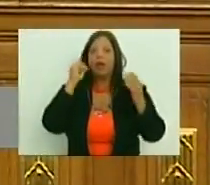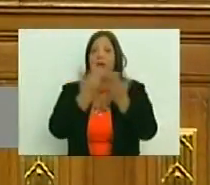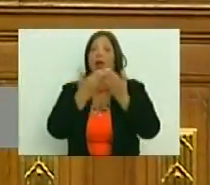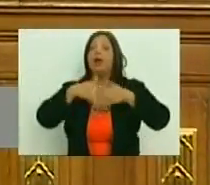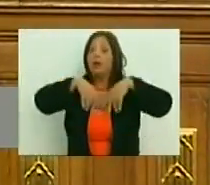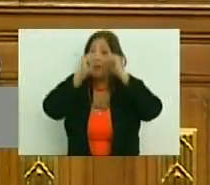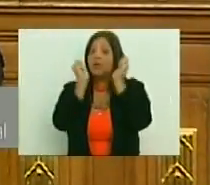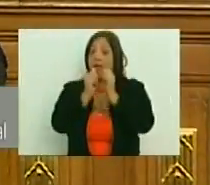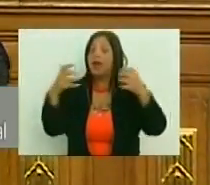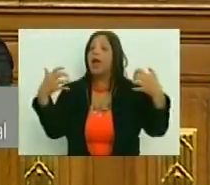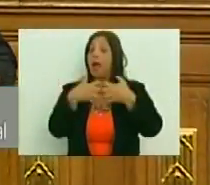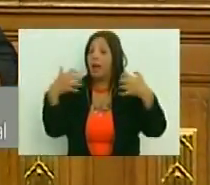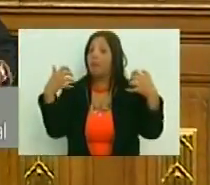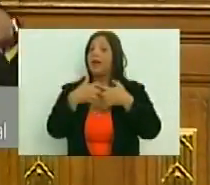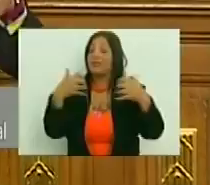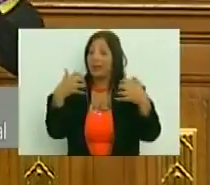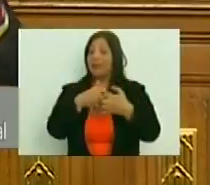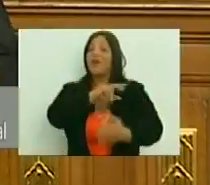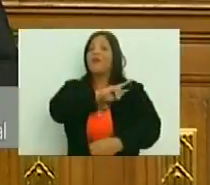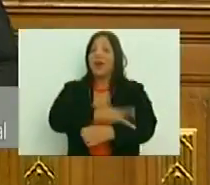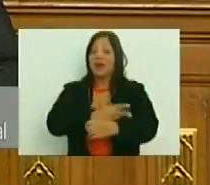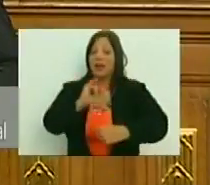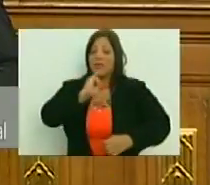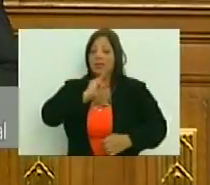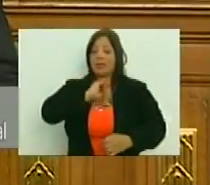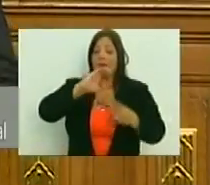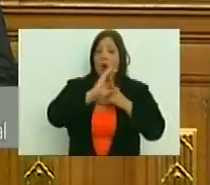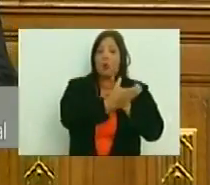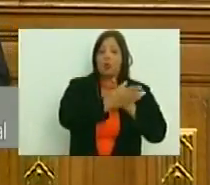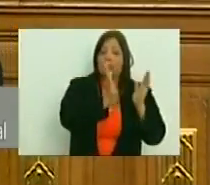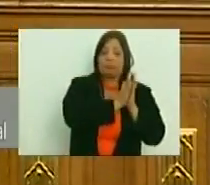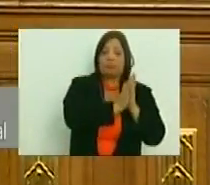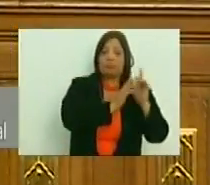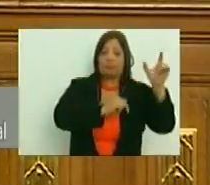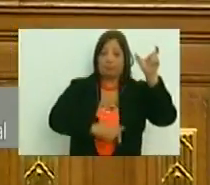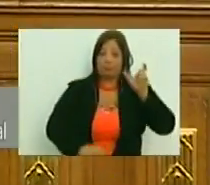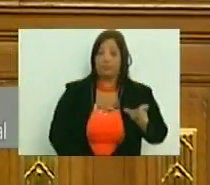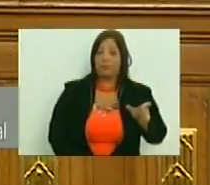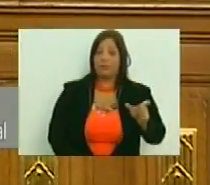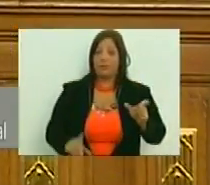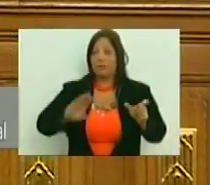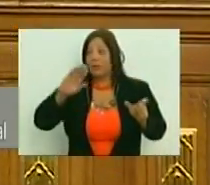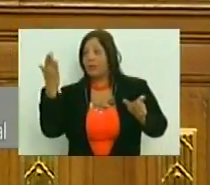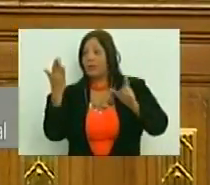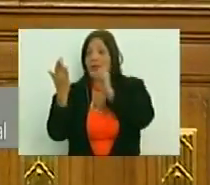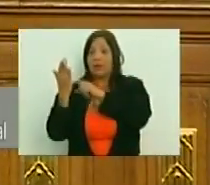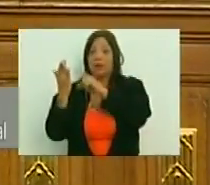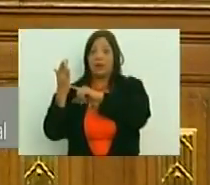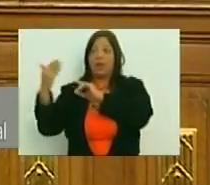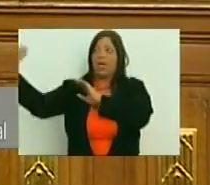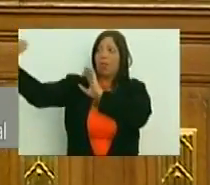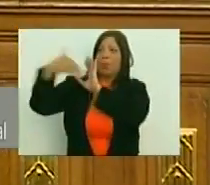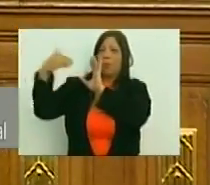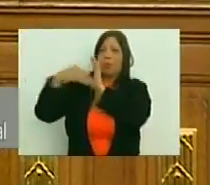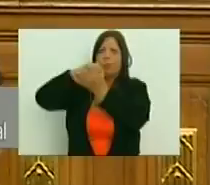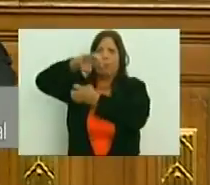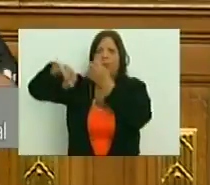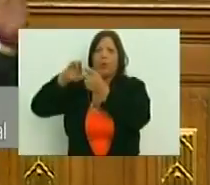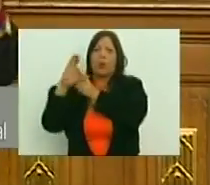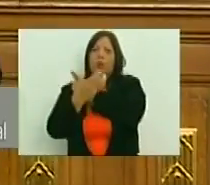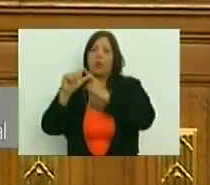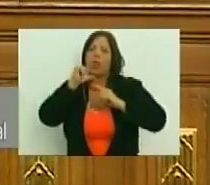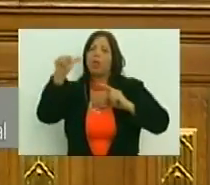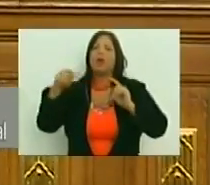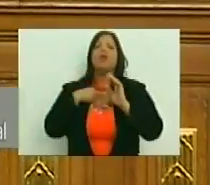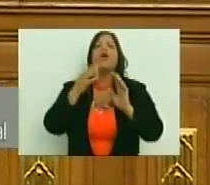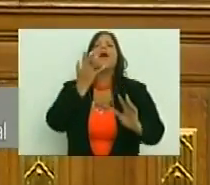batalla entre la identidad cultural versus transculturización. Yo les